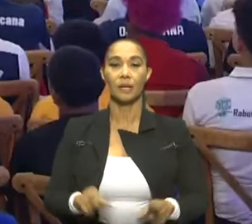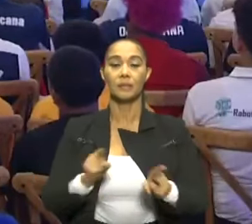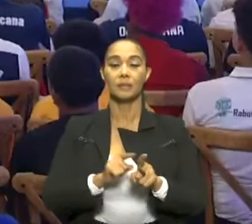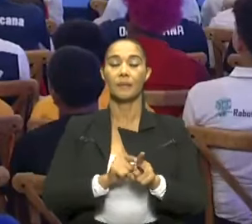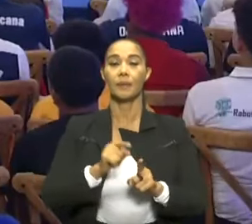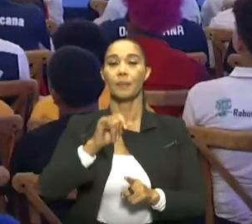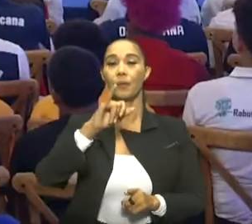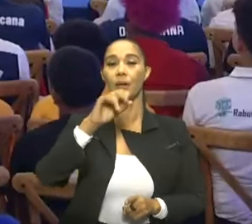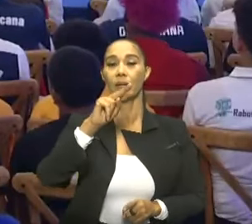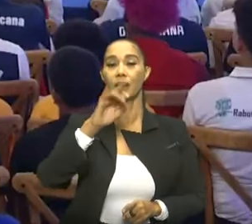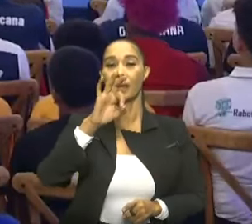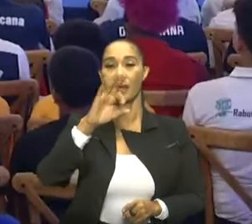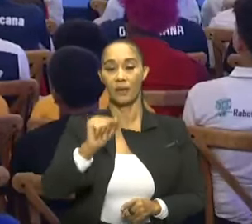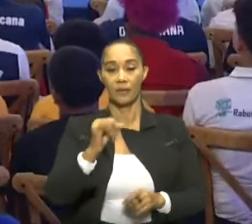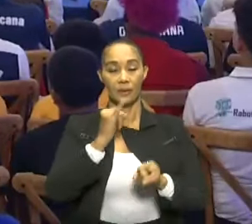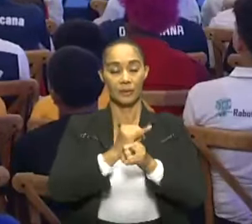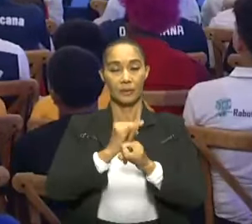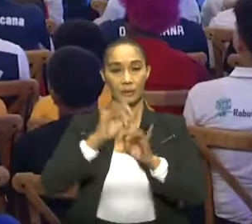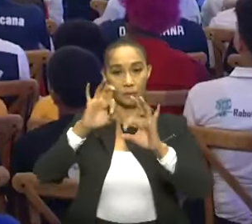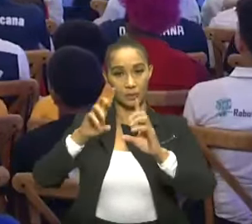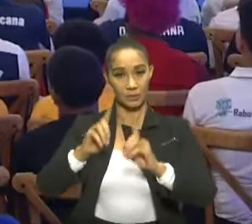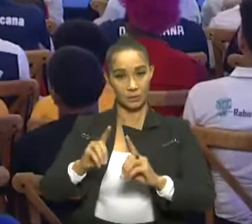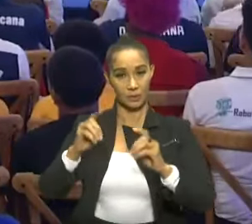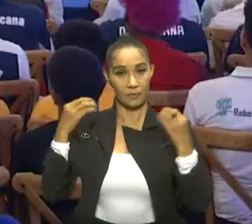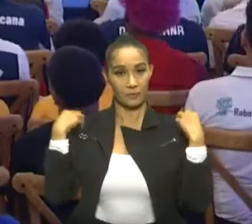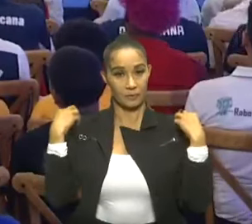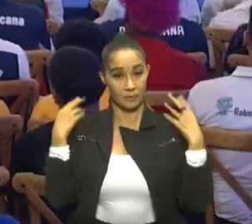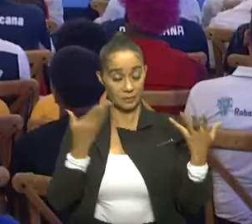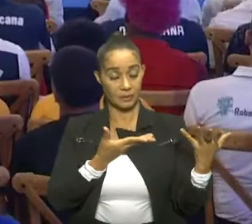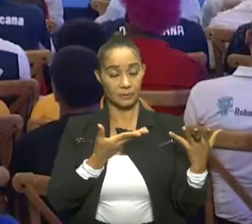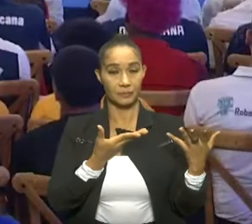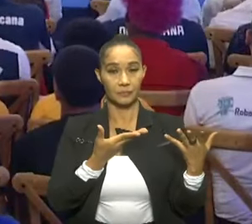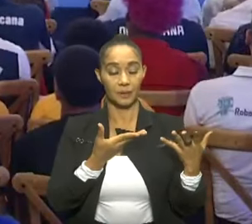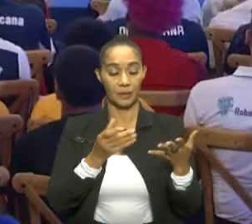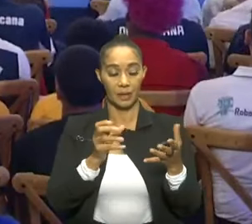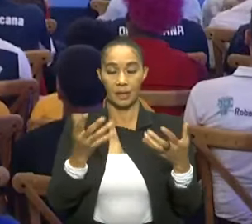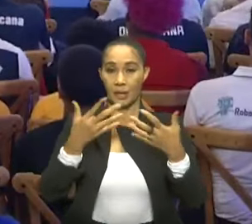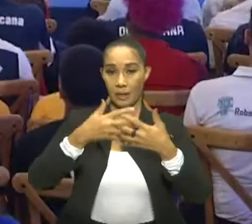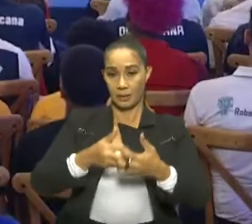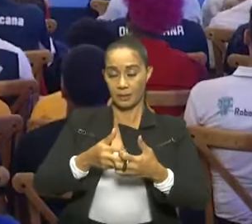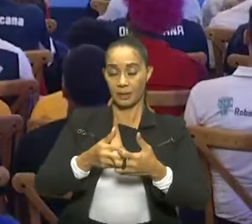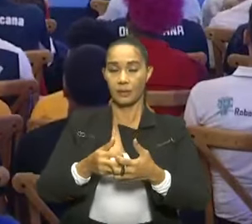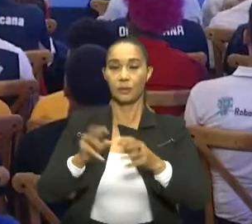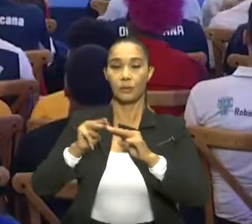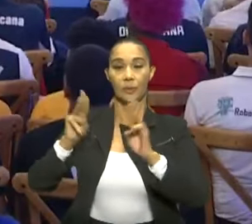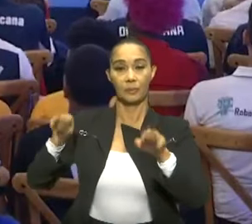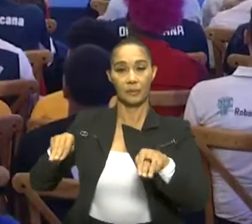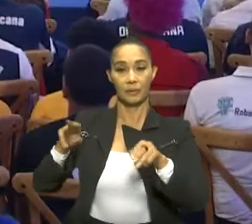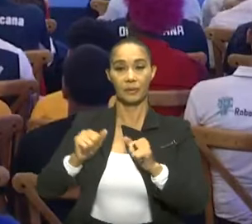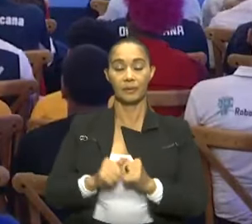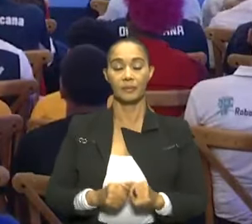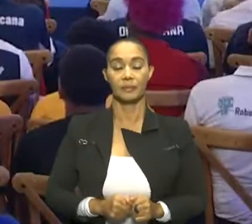del INEFI, que es el Instituto Nacional de Educación Física, que está adscrito al MINED,